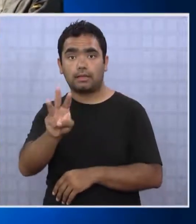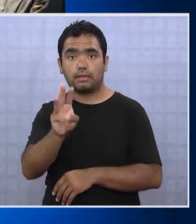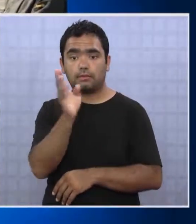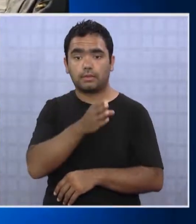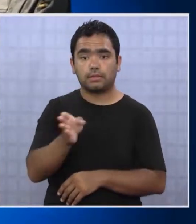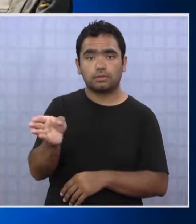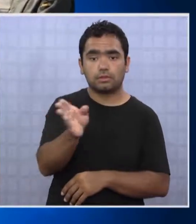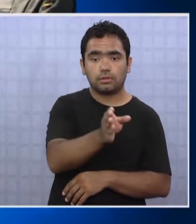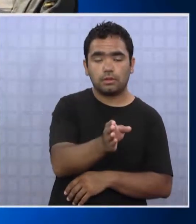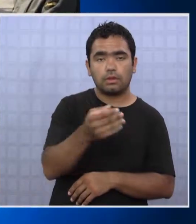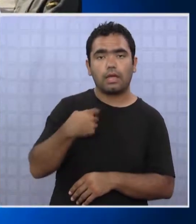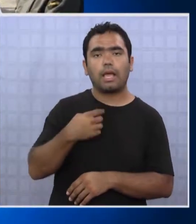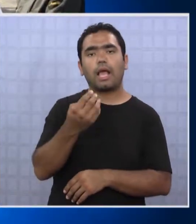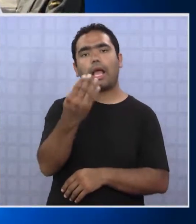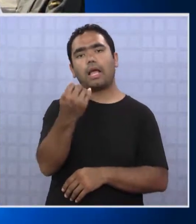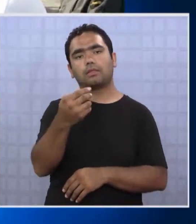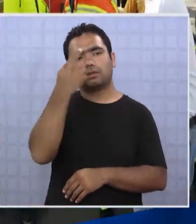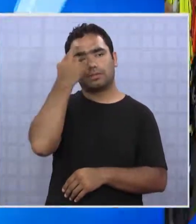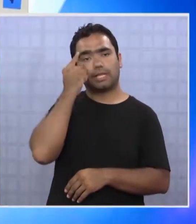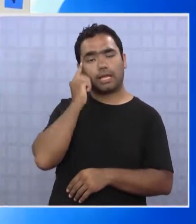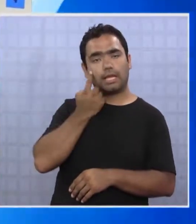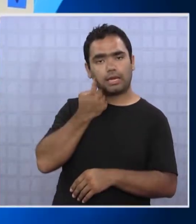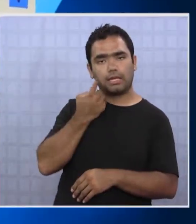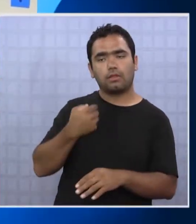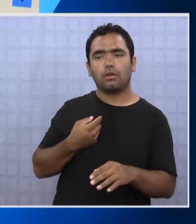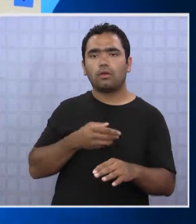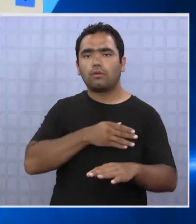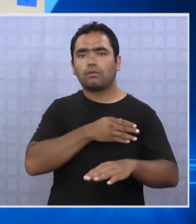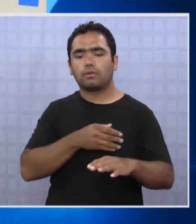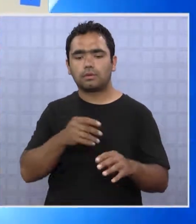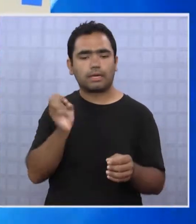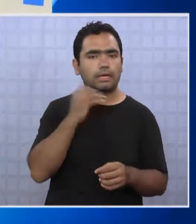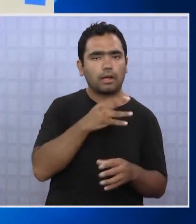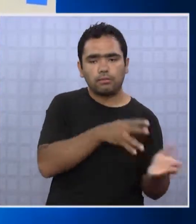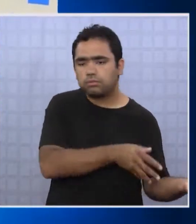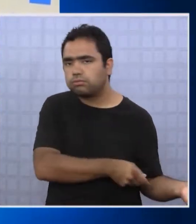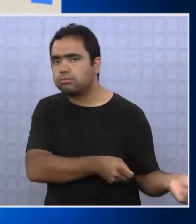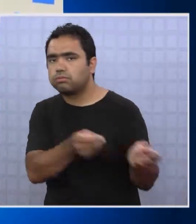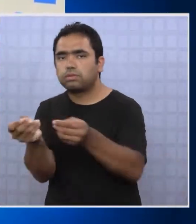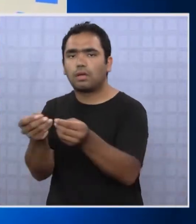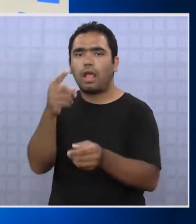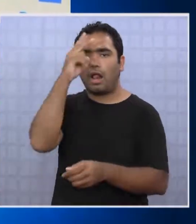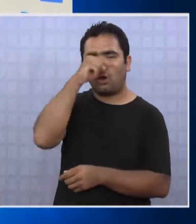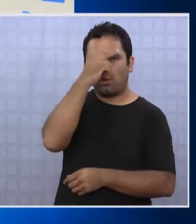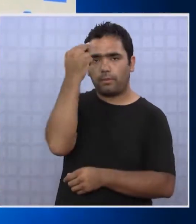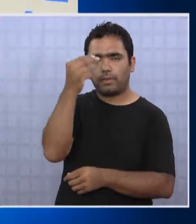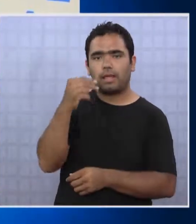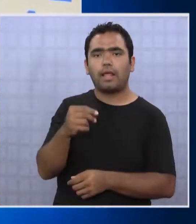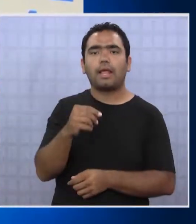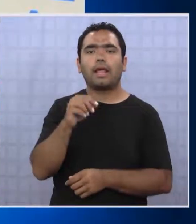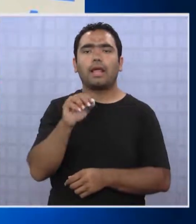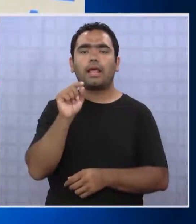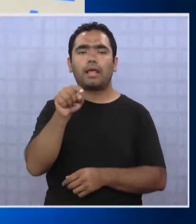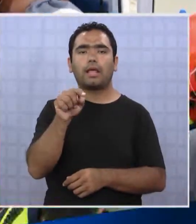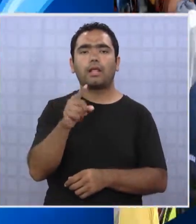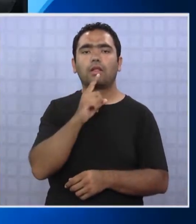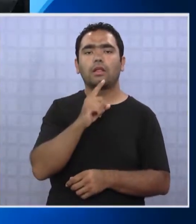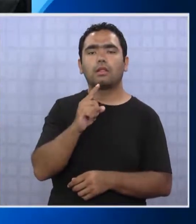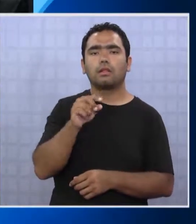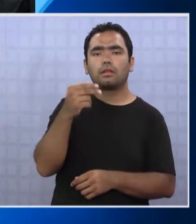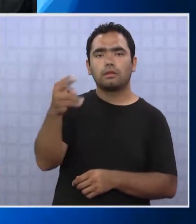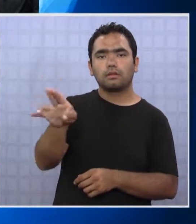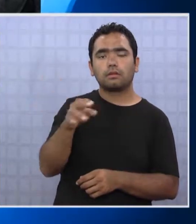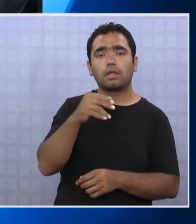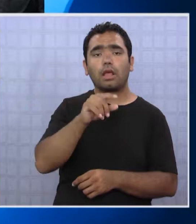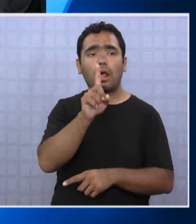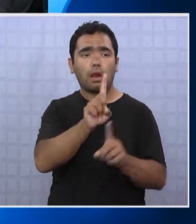14 heridos de mayor gravedad fueron derivados inmediatamente al hospital regional ernesto torres galdames mientras que el resto quienes sólo